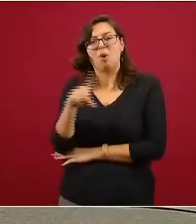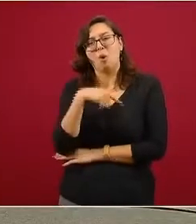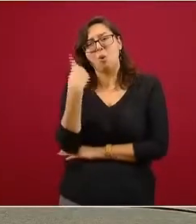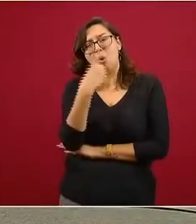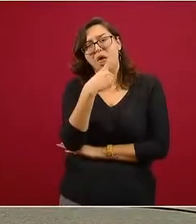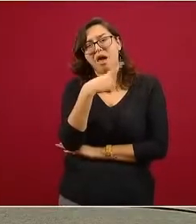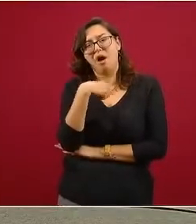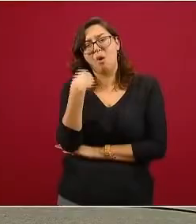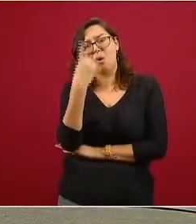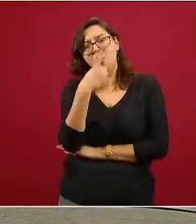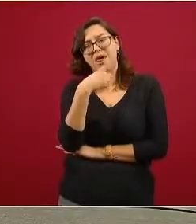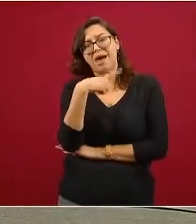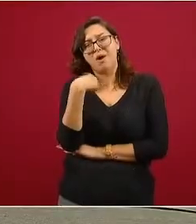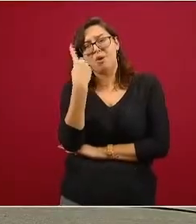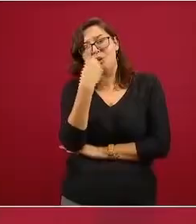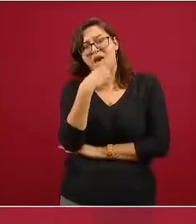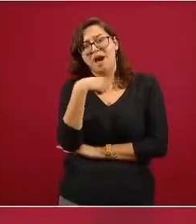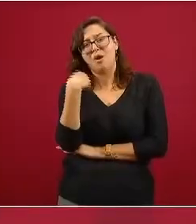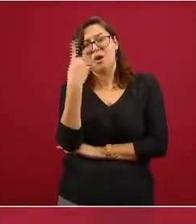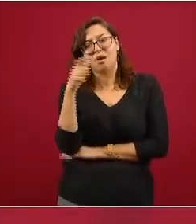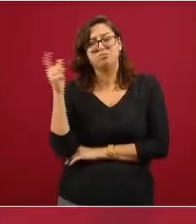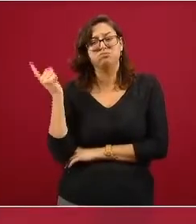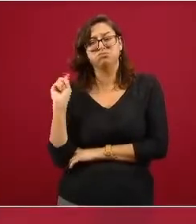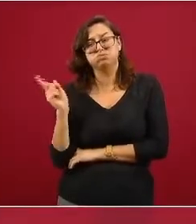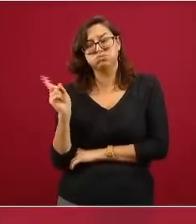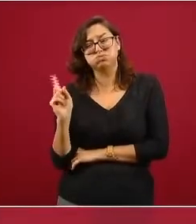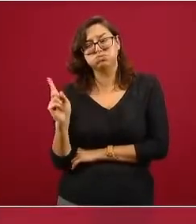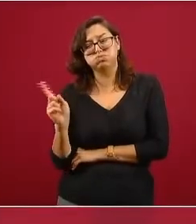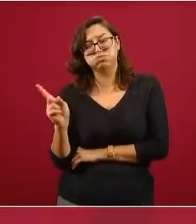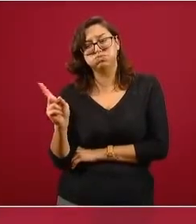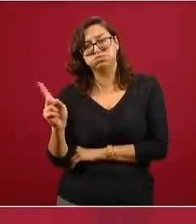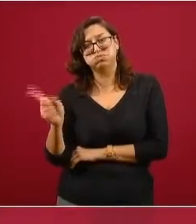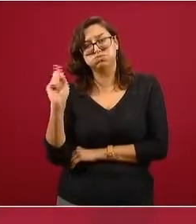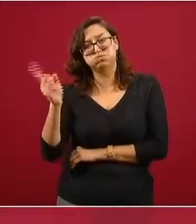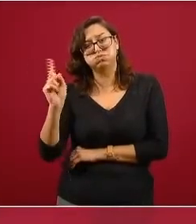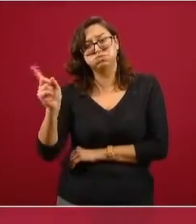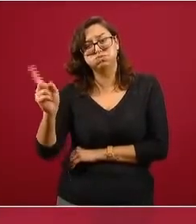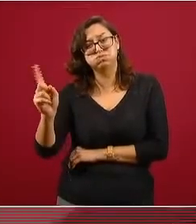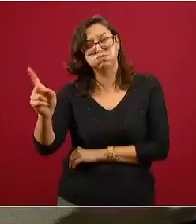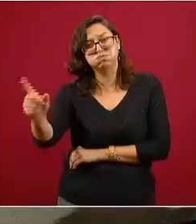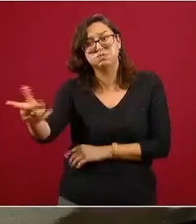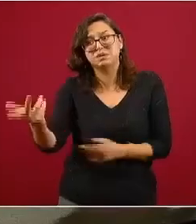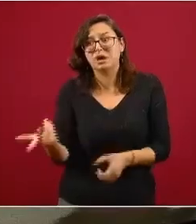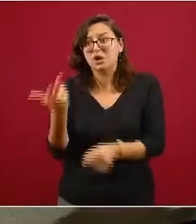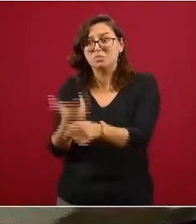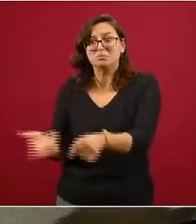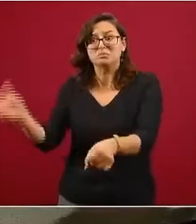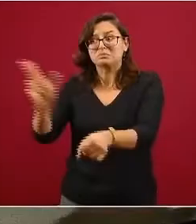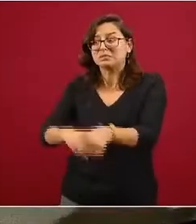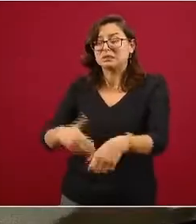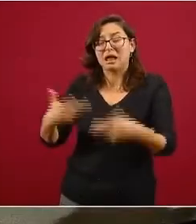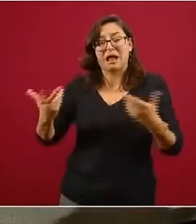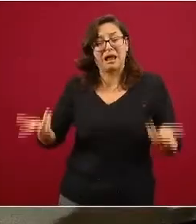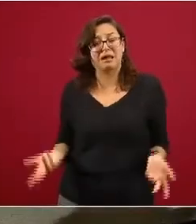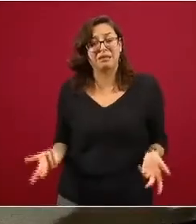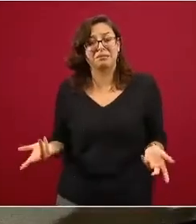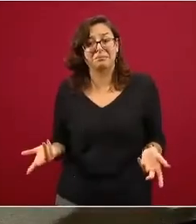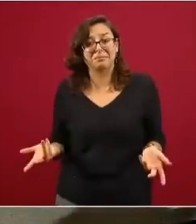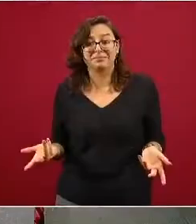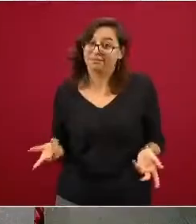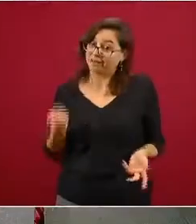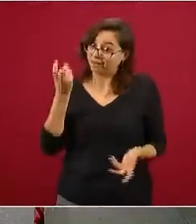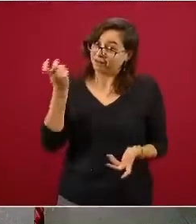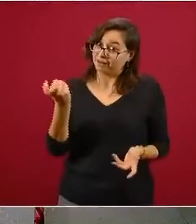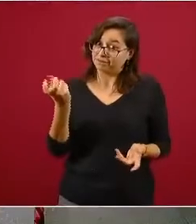horas a veces para llegar a un servicio resolutivo de una emergencia médica calificada, por ejemplo. Entonces, esta